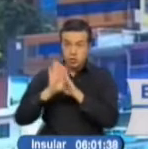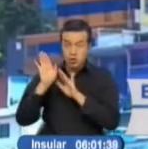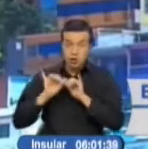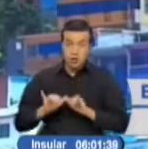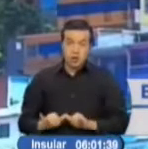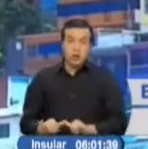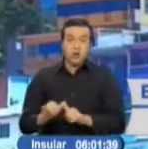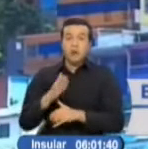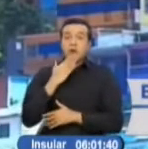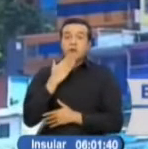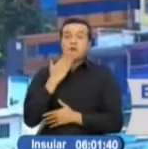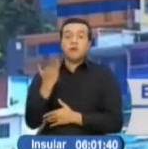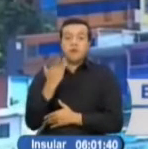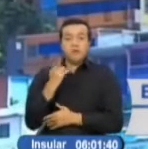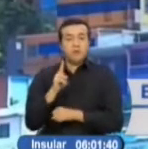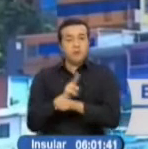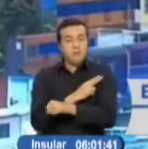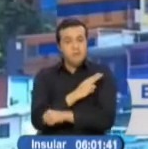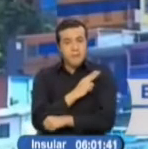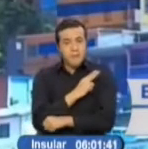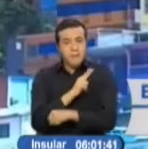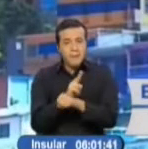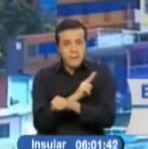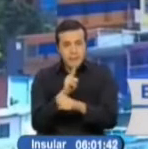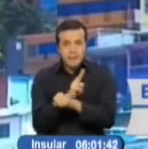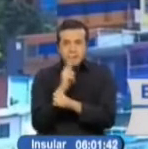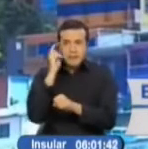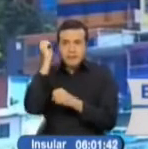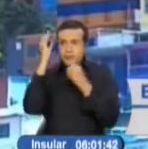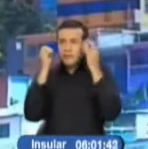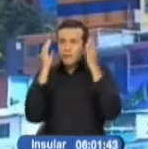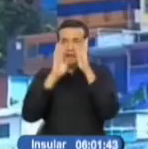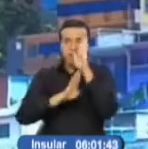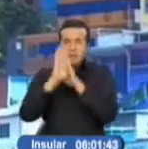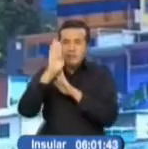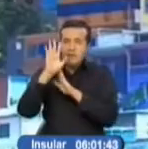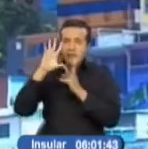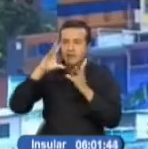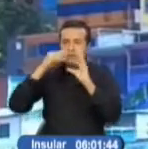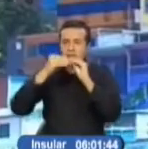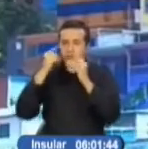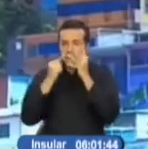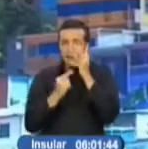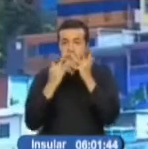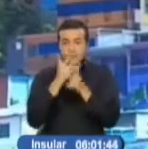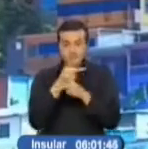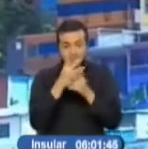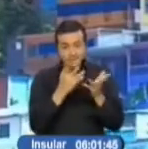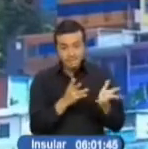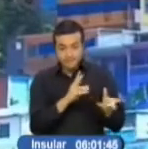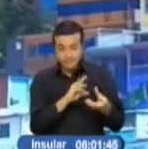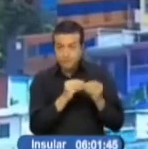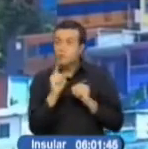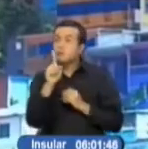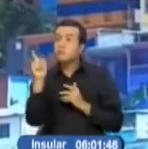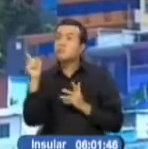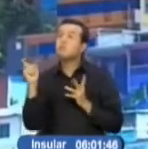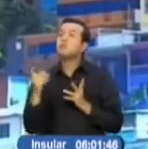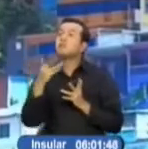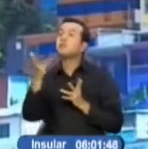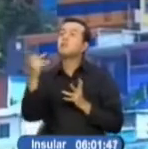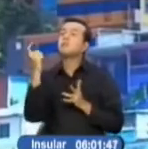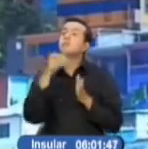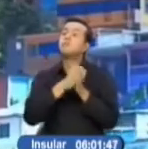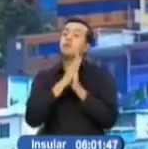haciendo realmente uso y práctica de la innovación y sobre todo adaptando lo que producimos a la demanda. ¿Qué se